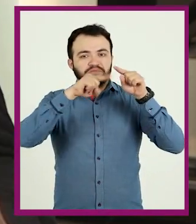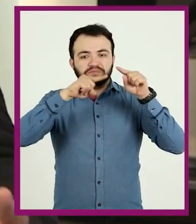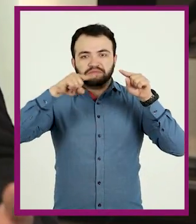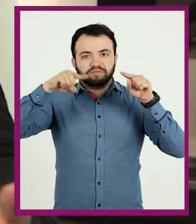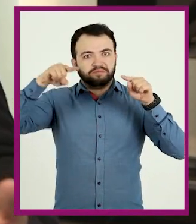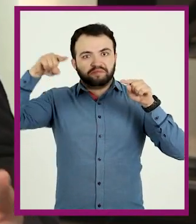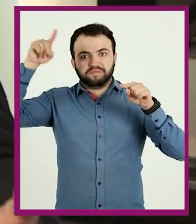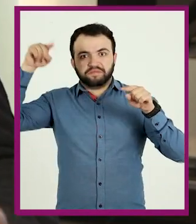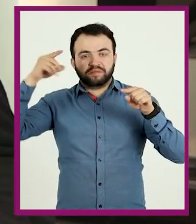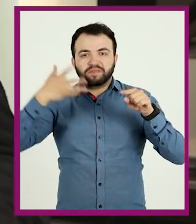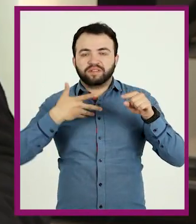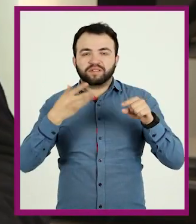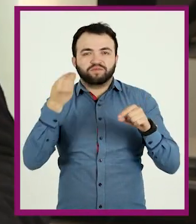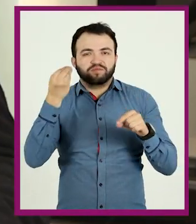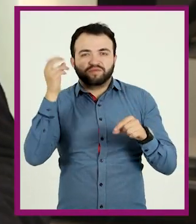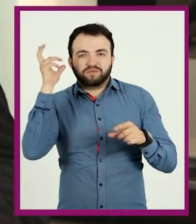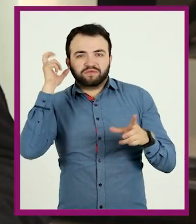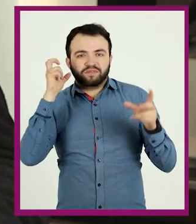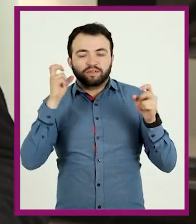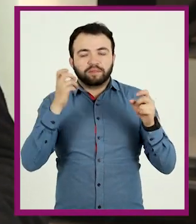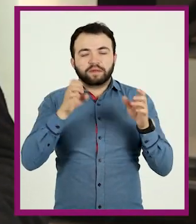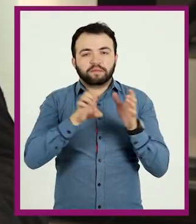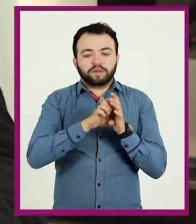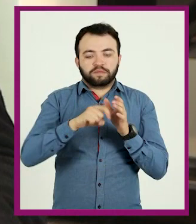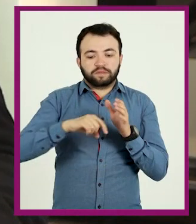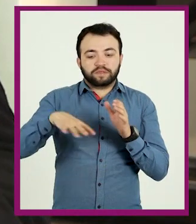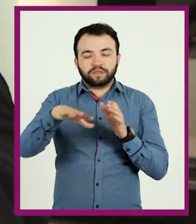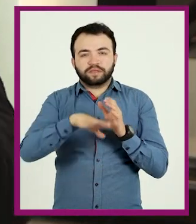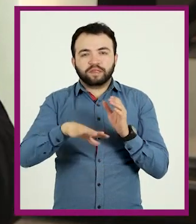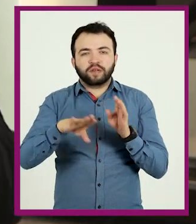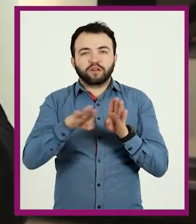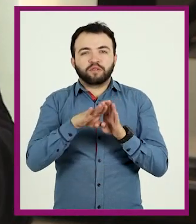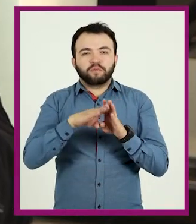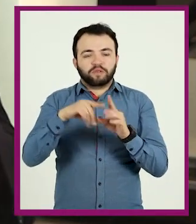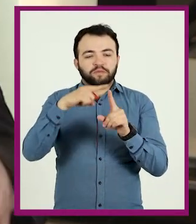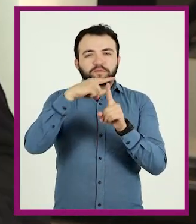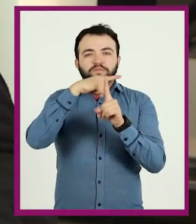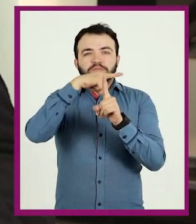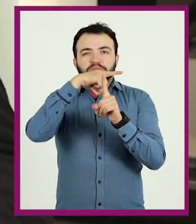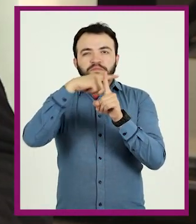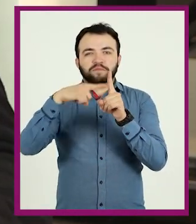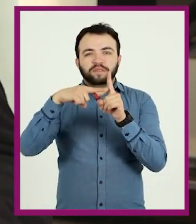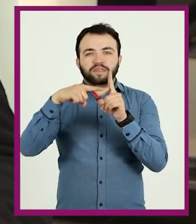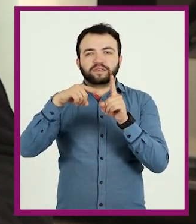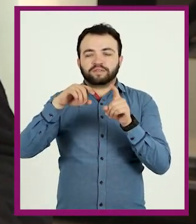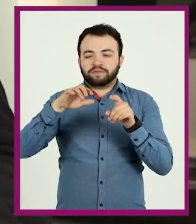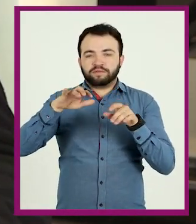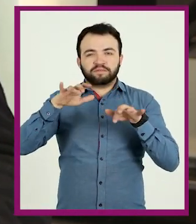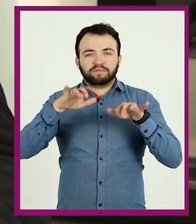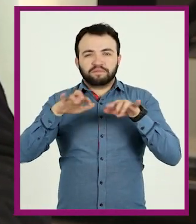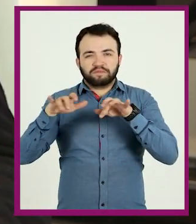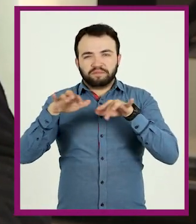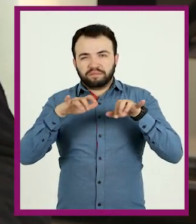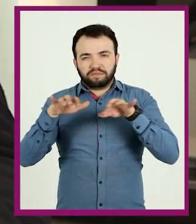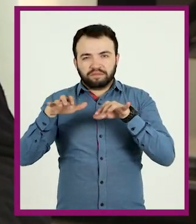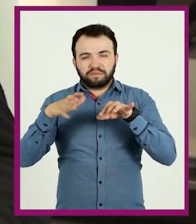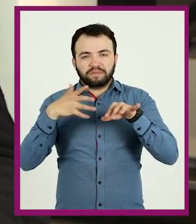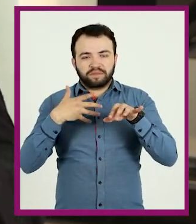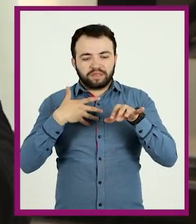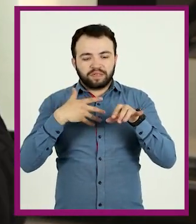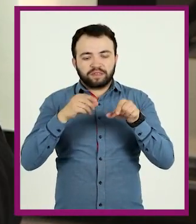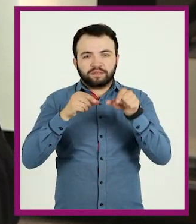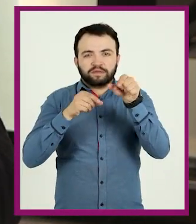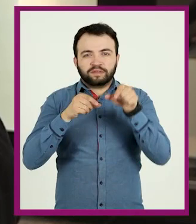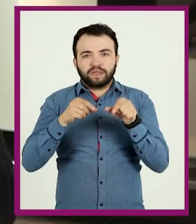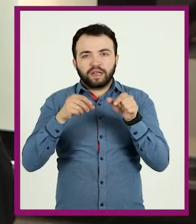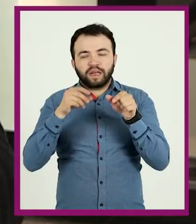decir, aquí en Occidente hablamos de tonos y medios tonos. Son las notas que hay en un teclado convencional de piano.